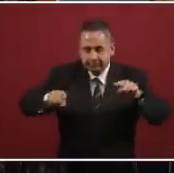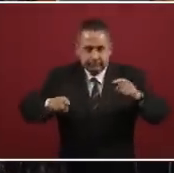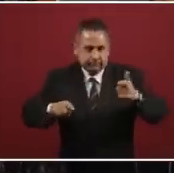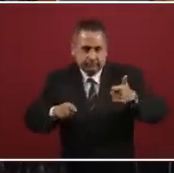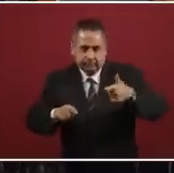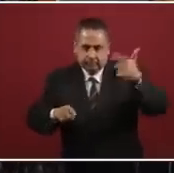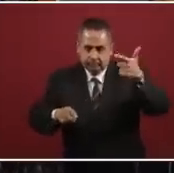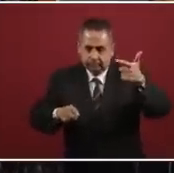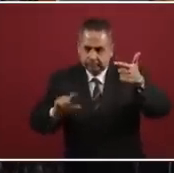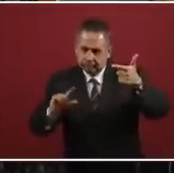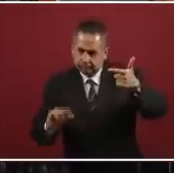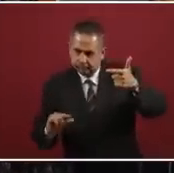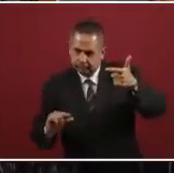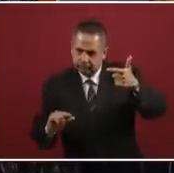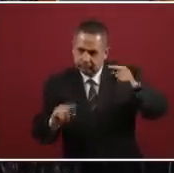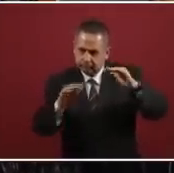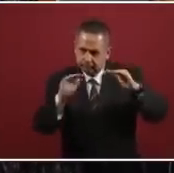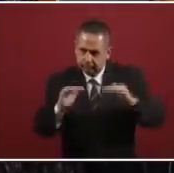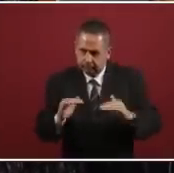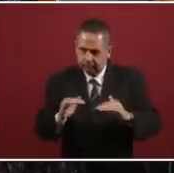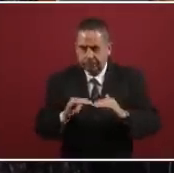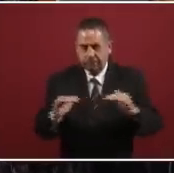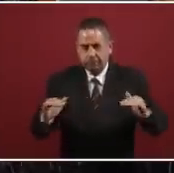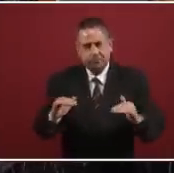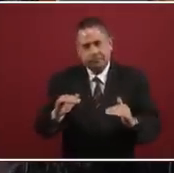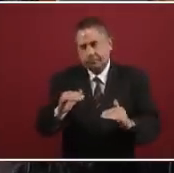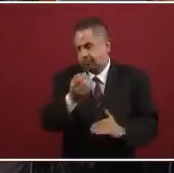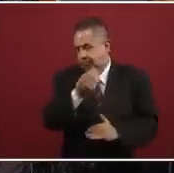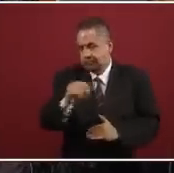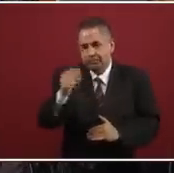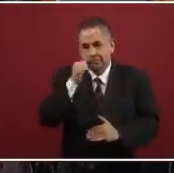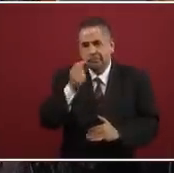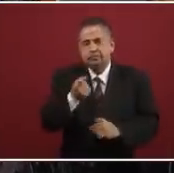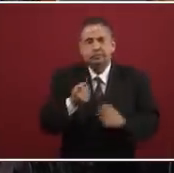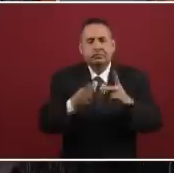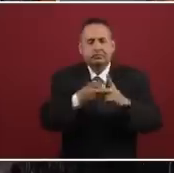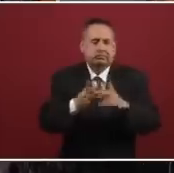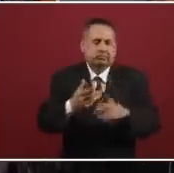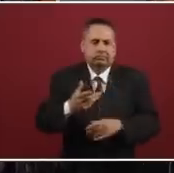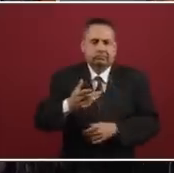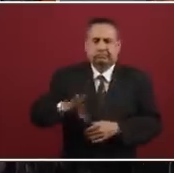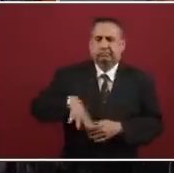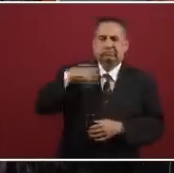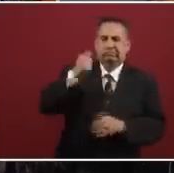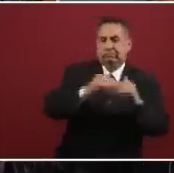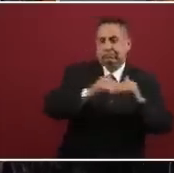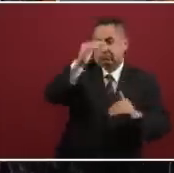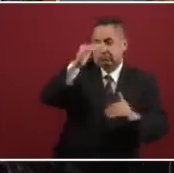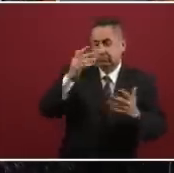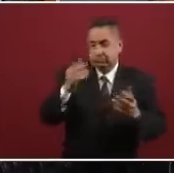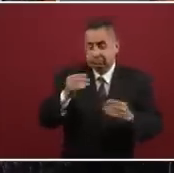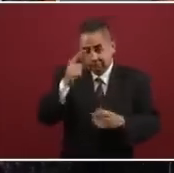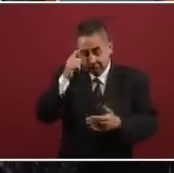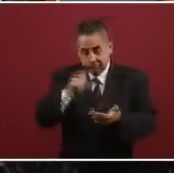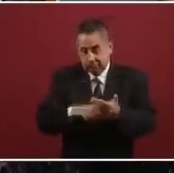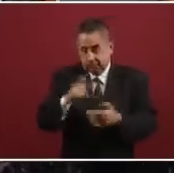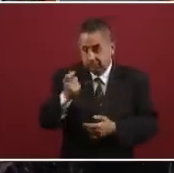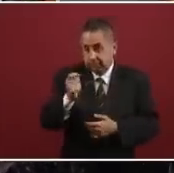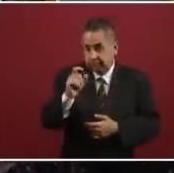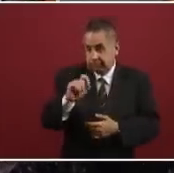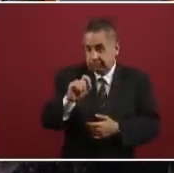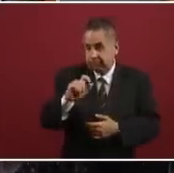Digo, siempre va a haber algún expendedor del producto que se pase de rosca. Pero tanto abuso, casi 20 pesos o